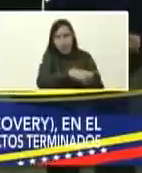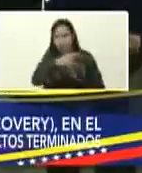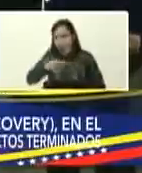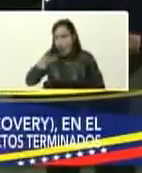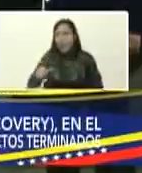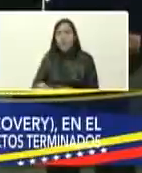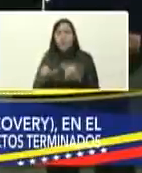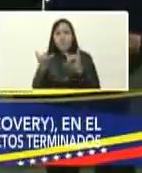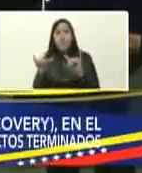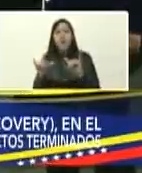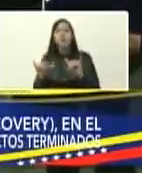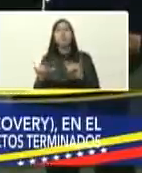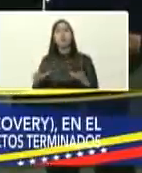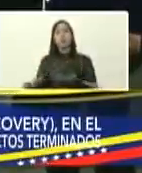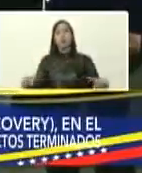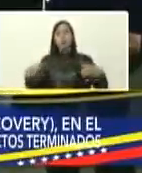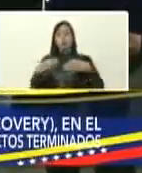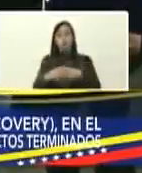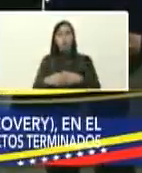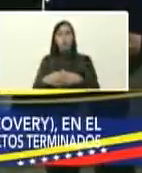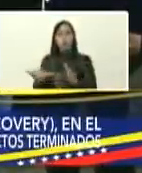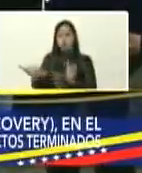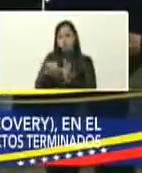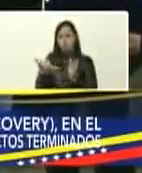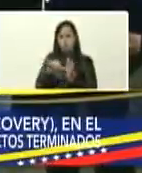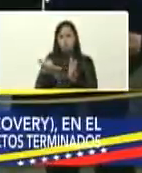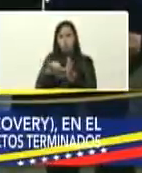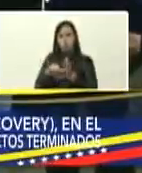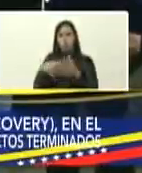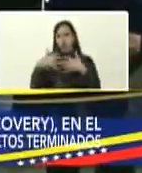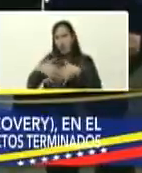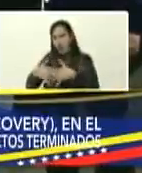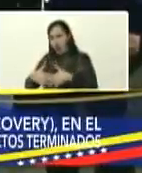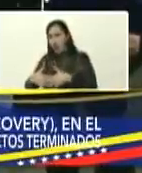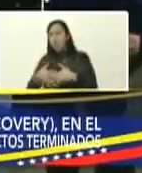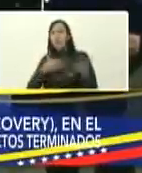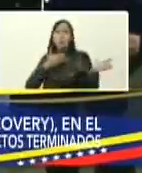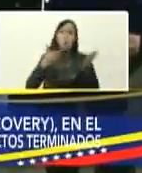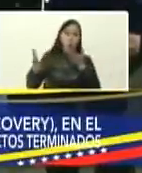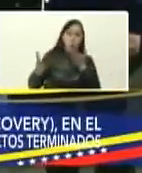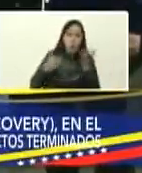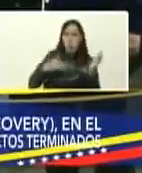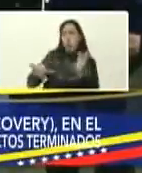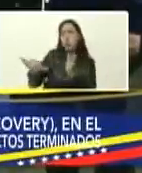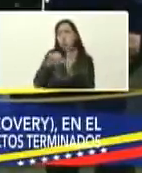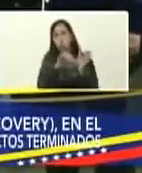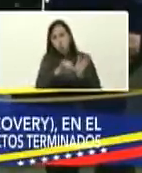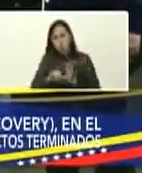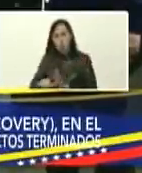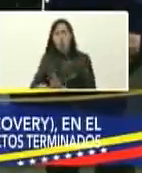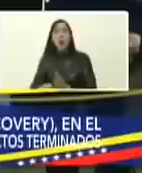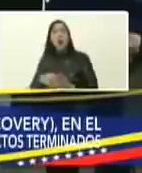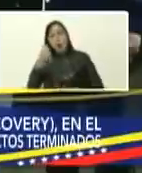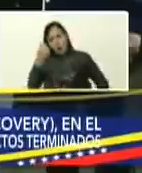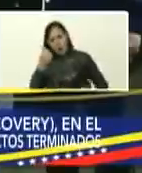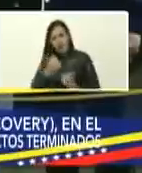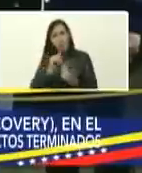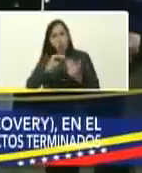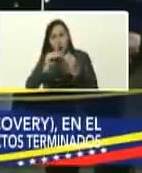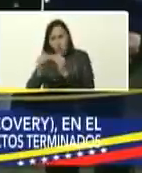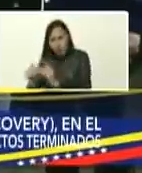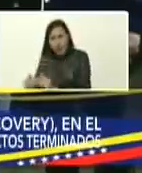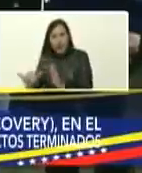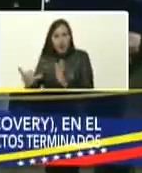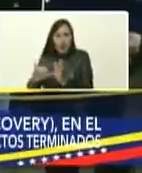el punto y círculo de donde está ubicada, con obras sociales, inversiones sociales, apoyo a la comunidad.